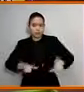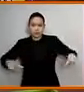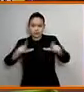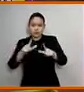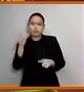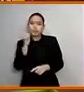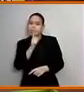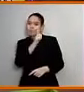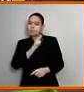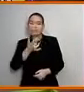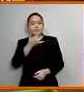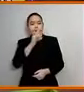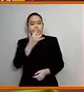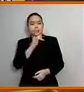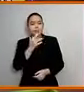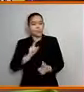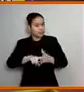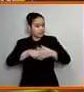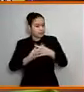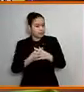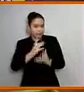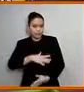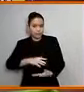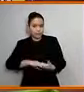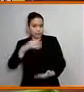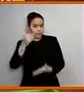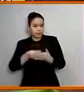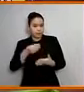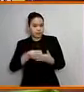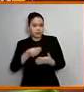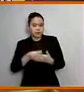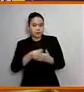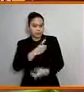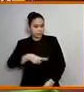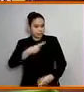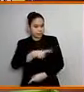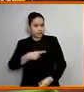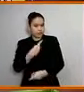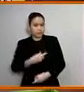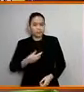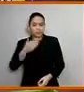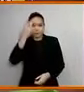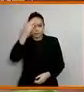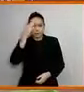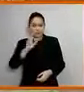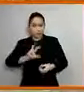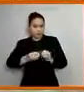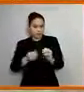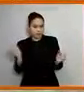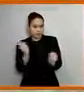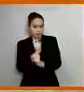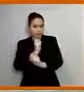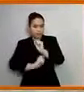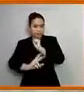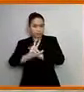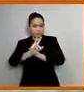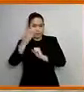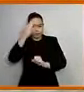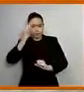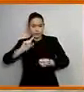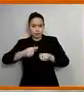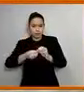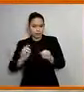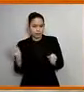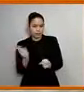Loto preferido. Vamos a iniciar la diversión de esta noche regándoles sus tres números preferidos con Pega 3. Así que conocemos el primer número